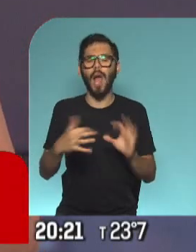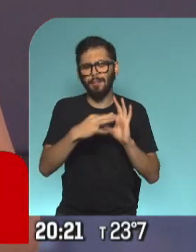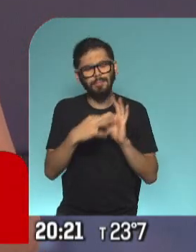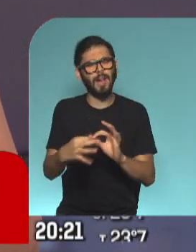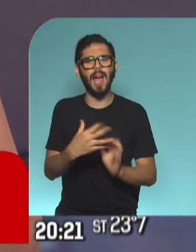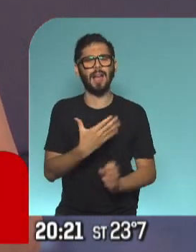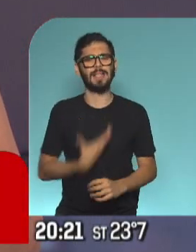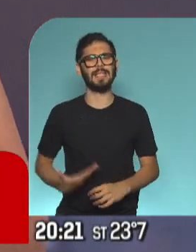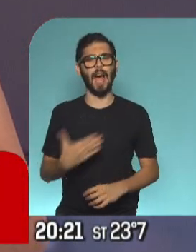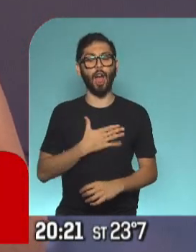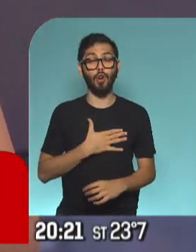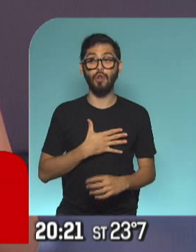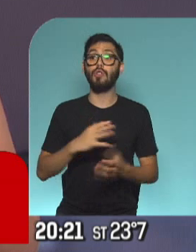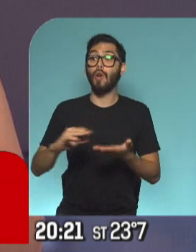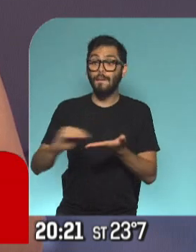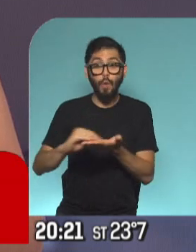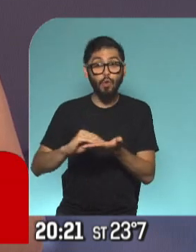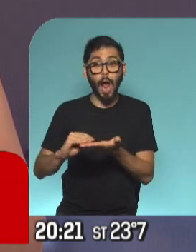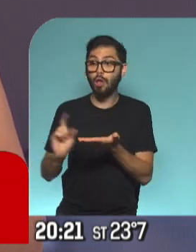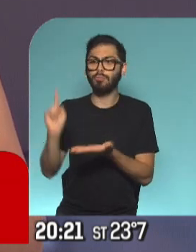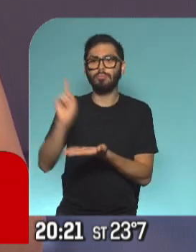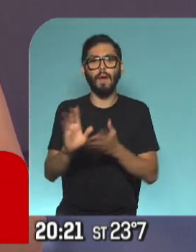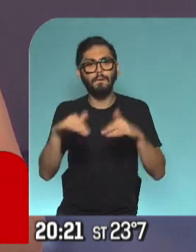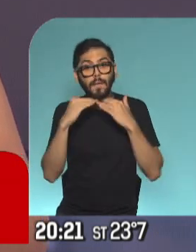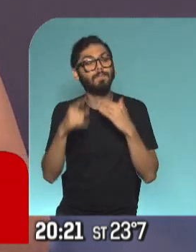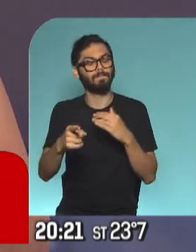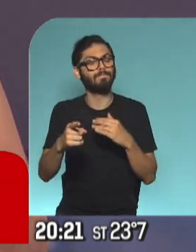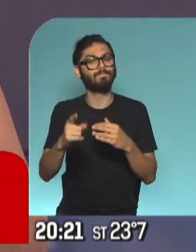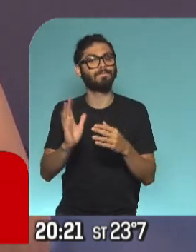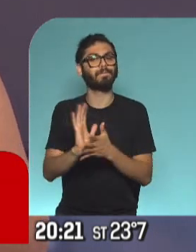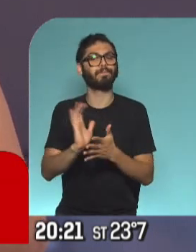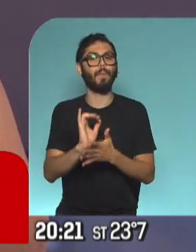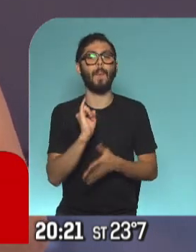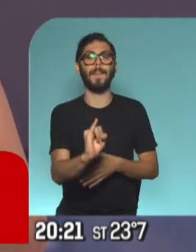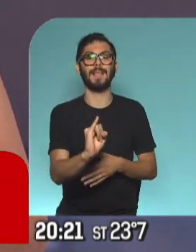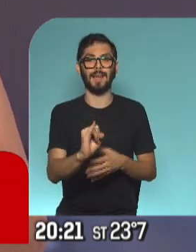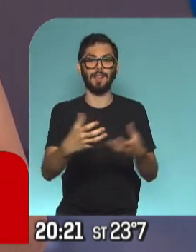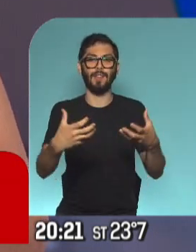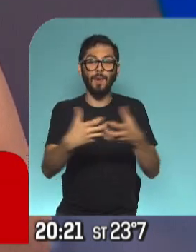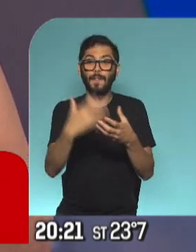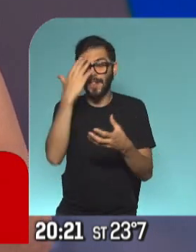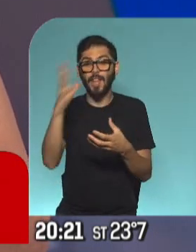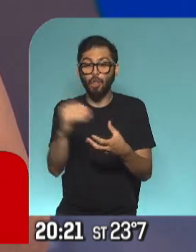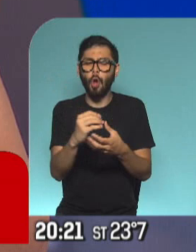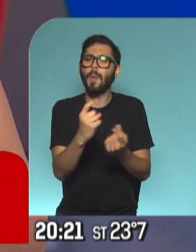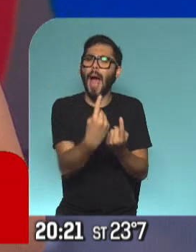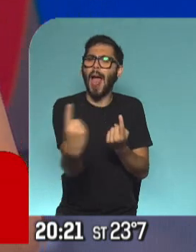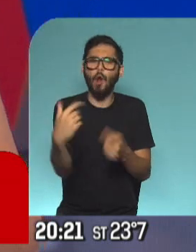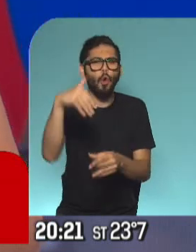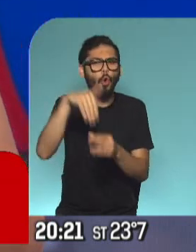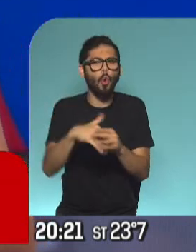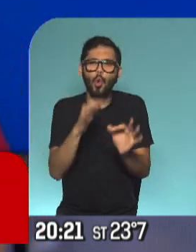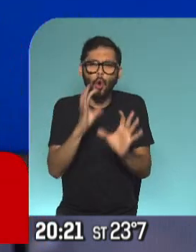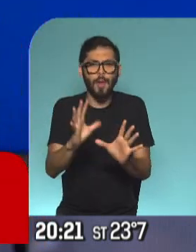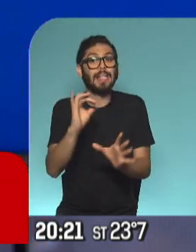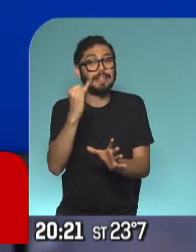la presencia de los funcionarios también fue un mensaje hacia la interna del Frente de Todos, porque por supuesto que hay libertad de conciencia, cada uno puede emitir el voto que